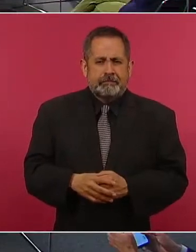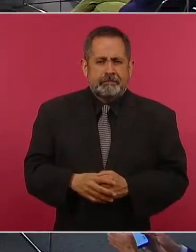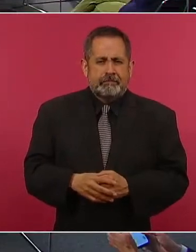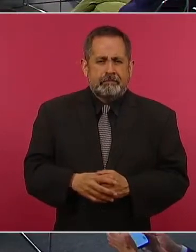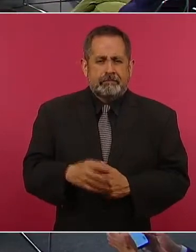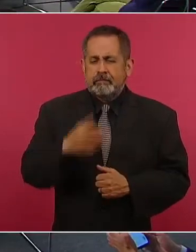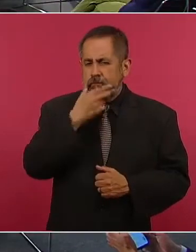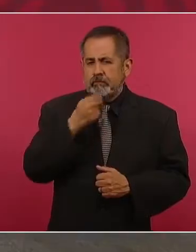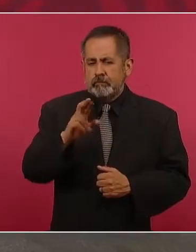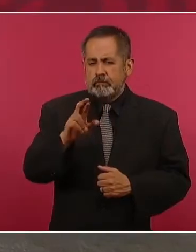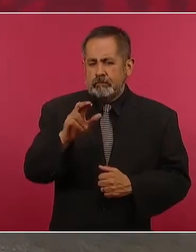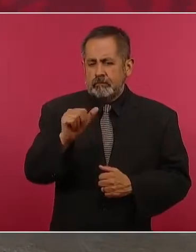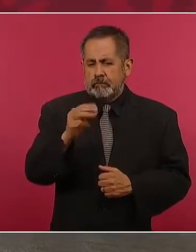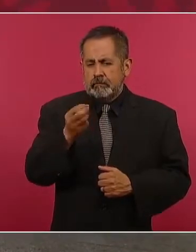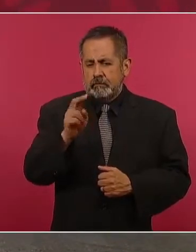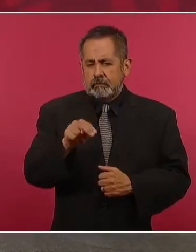Ramón Alberto igual.